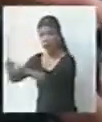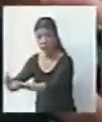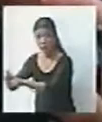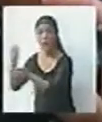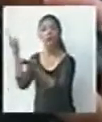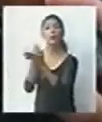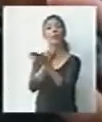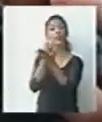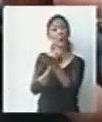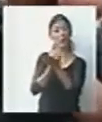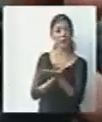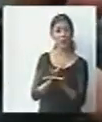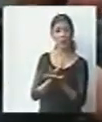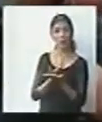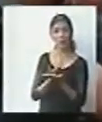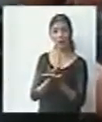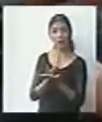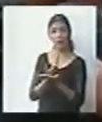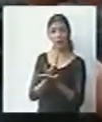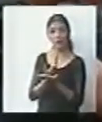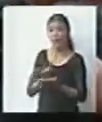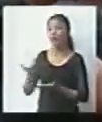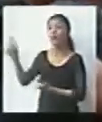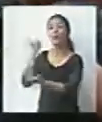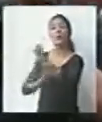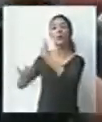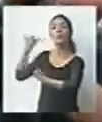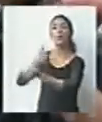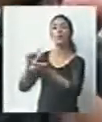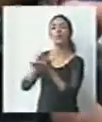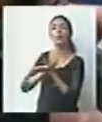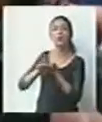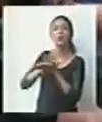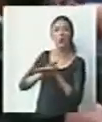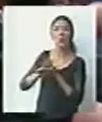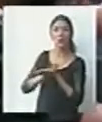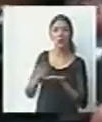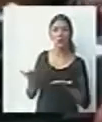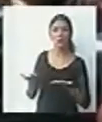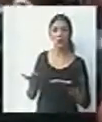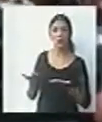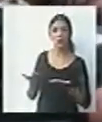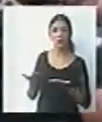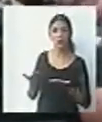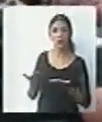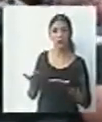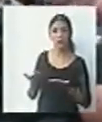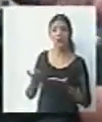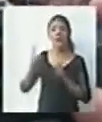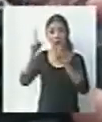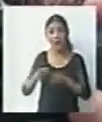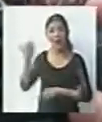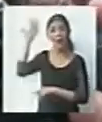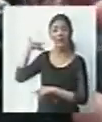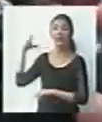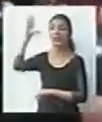mí una solución. No es una solución para nosotros. ¿Vos sabés lo que es estar un mes acá que los chicos se enfermen y hay una mamá anoche comiendo